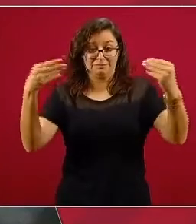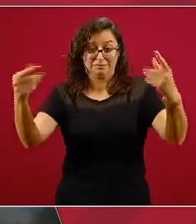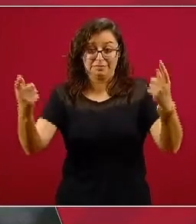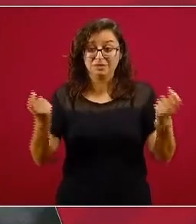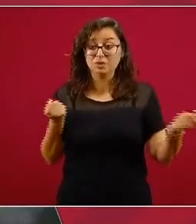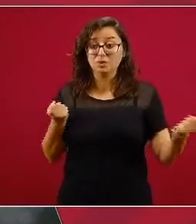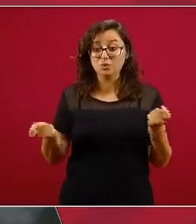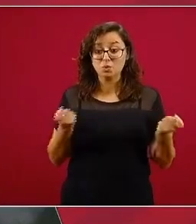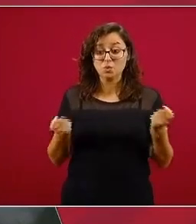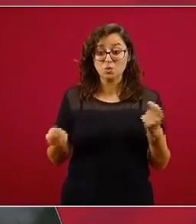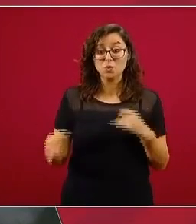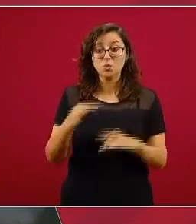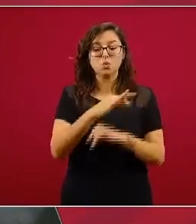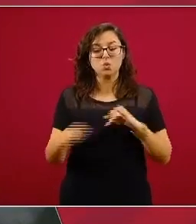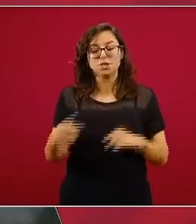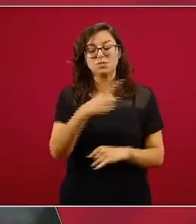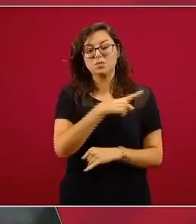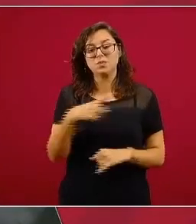su pregunta,